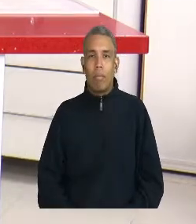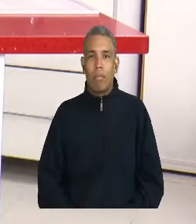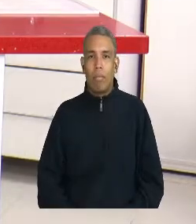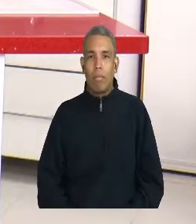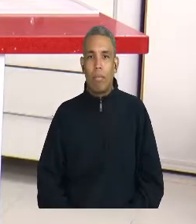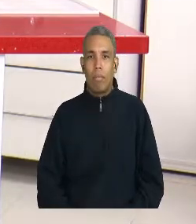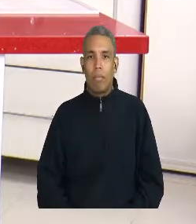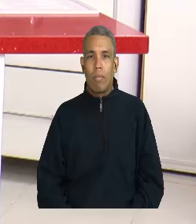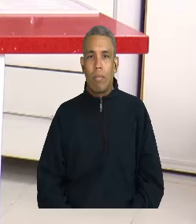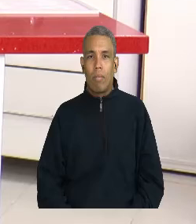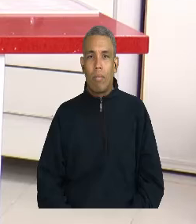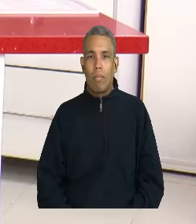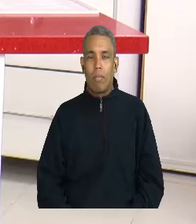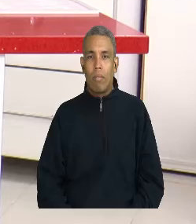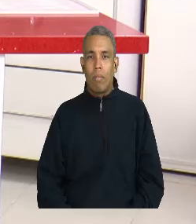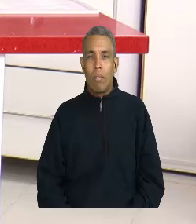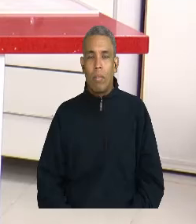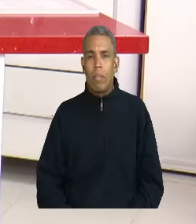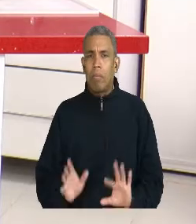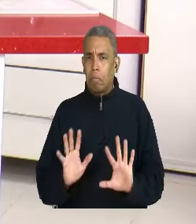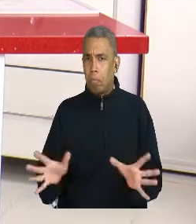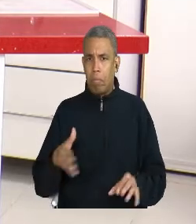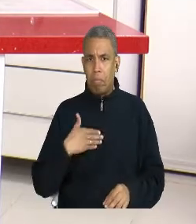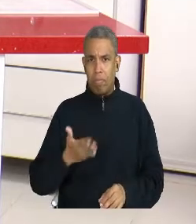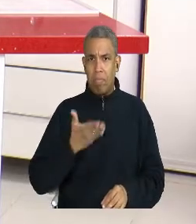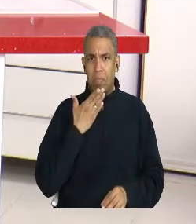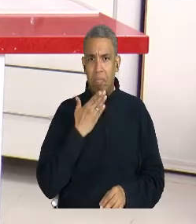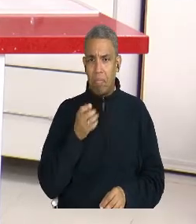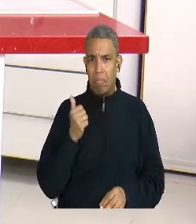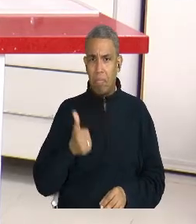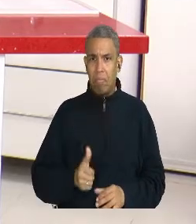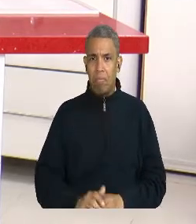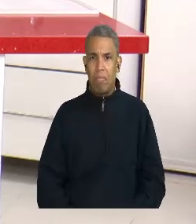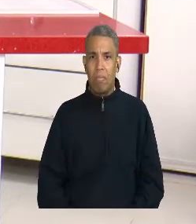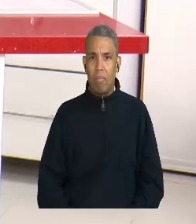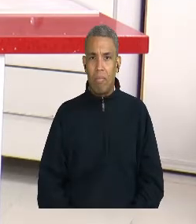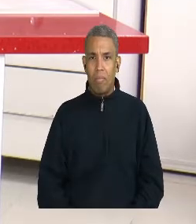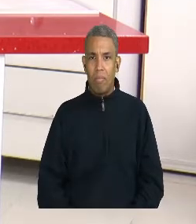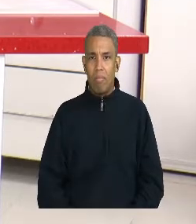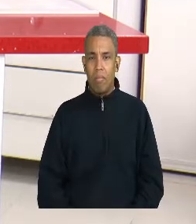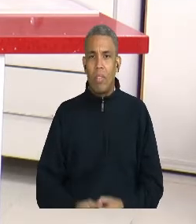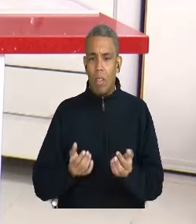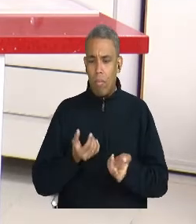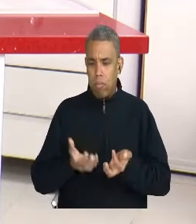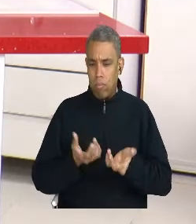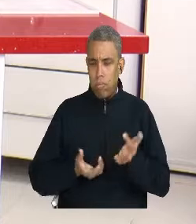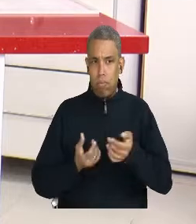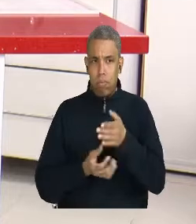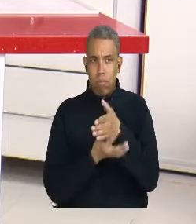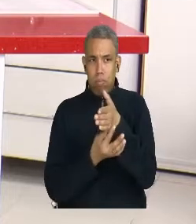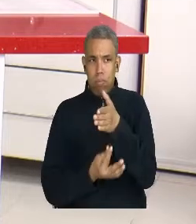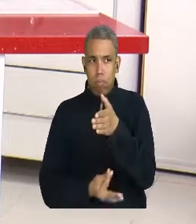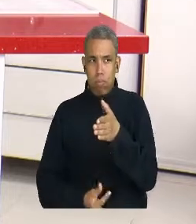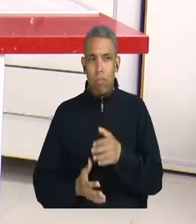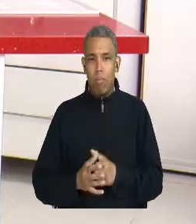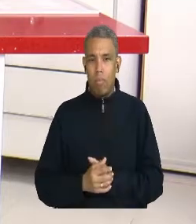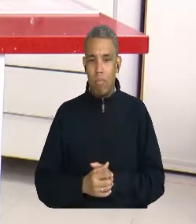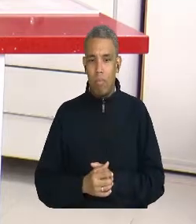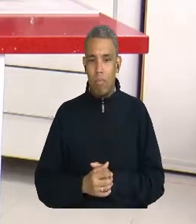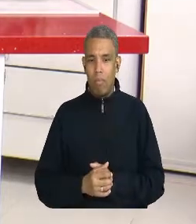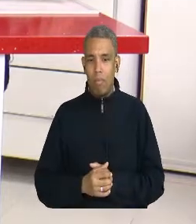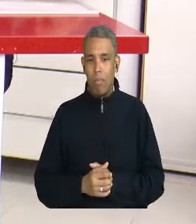no tienes que echarla toda, siempre por cantidades. Ok. ¿Listo? ¿Cómo estamos de temperatura? Yo ahí le subí un poquitín, pero no... Dejémosla que con un poquito